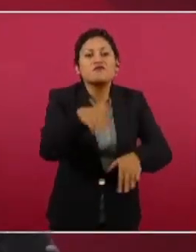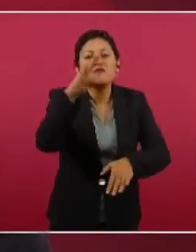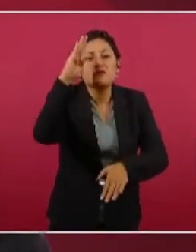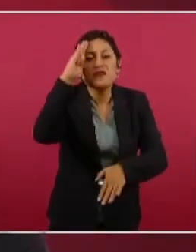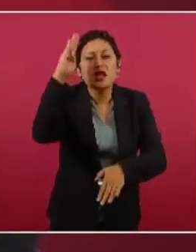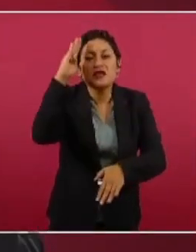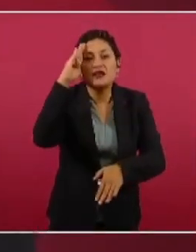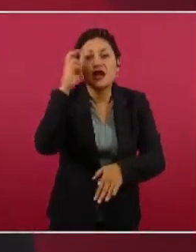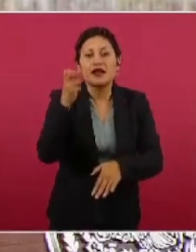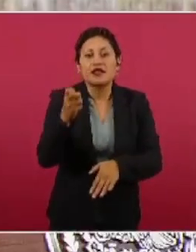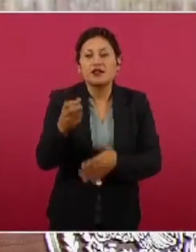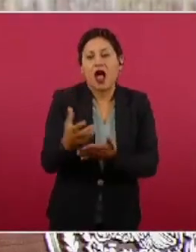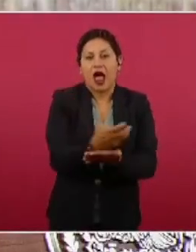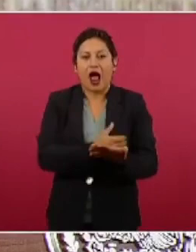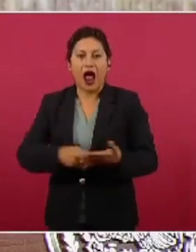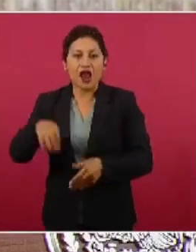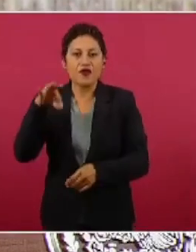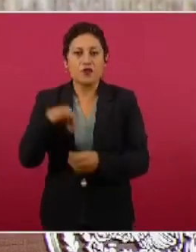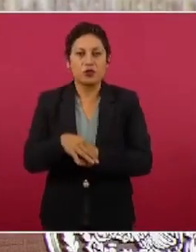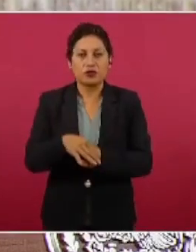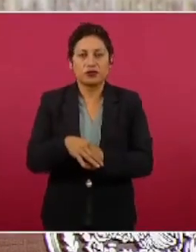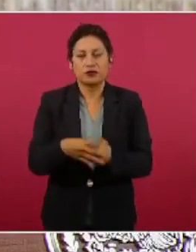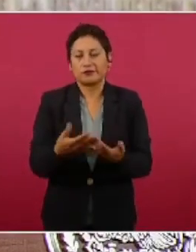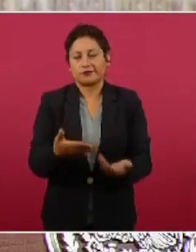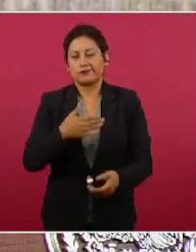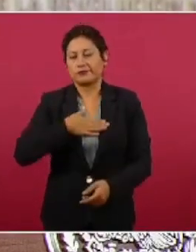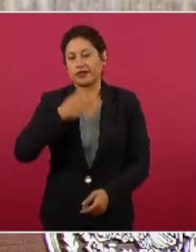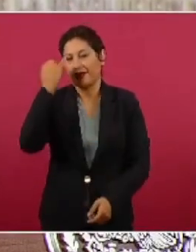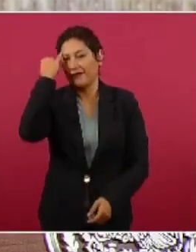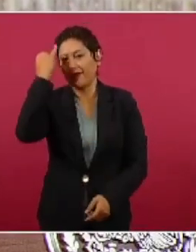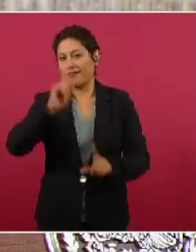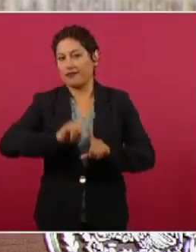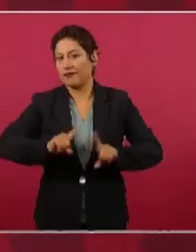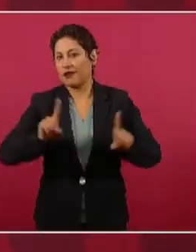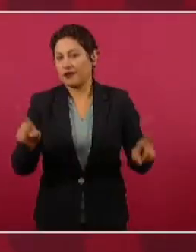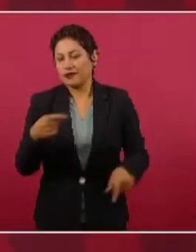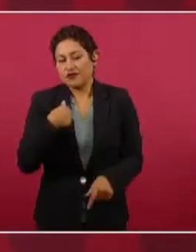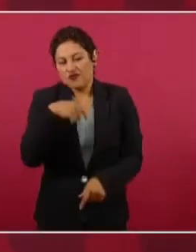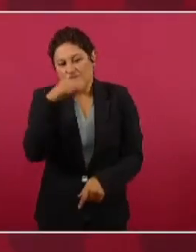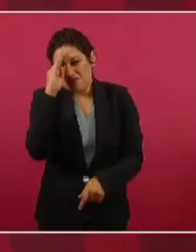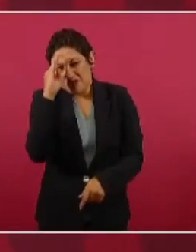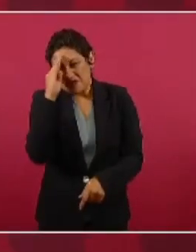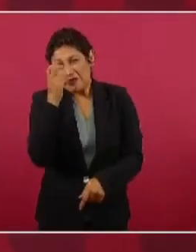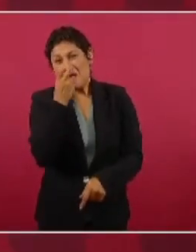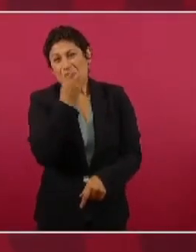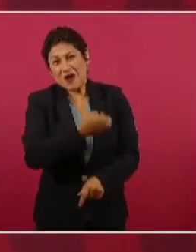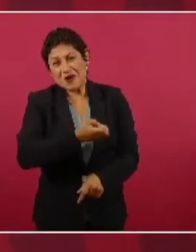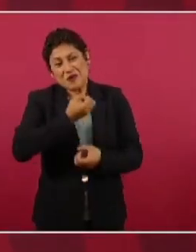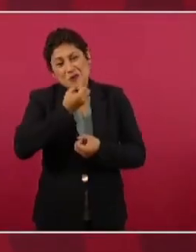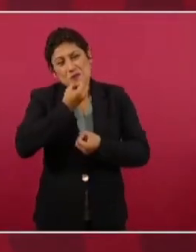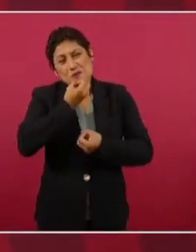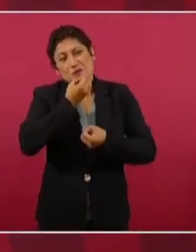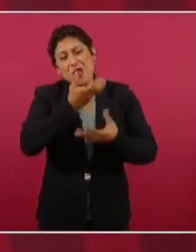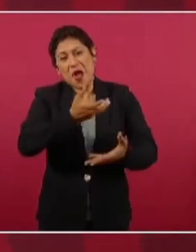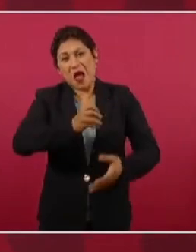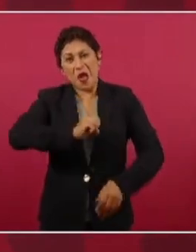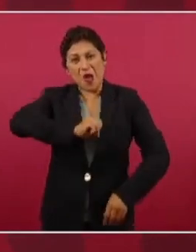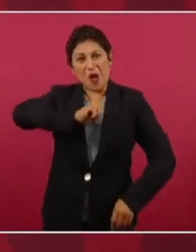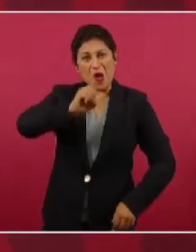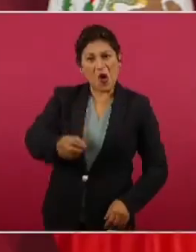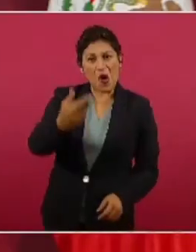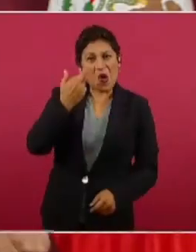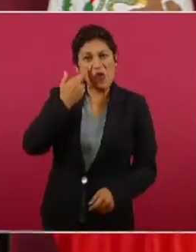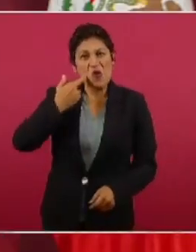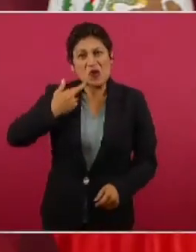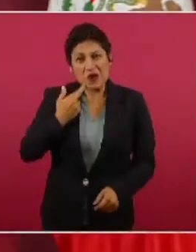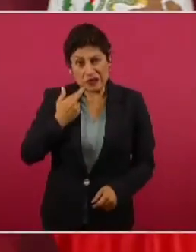Yo sostengo de que están equivocados, y cada vez quien haga eso va a recibir